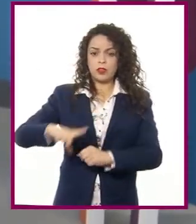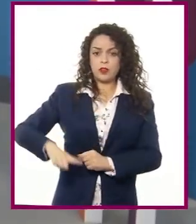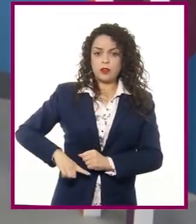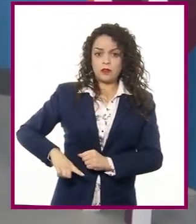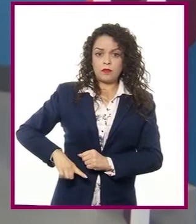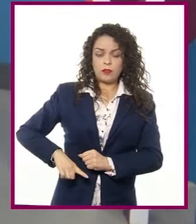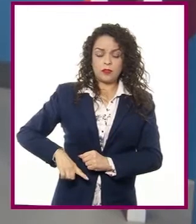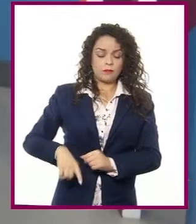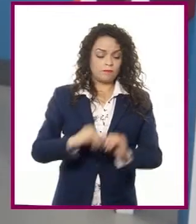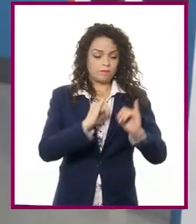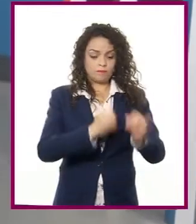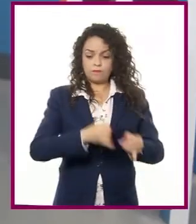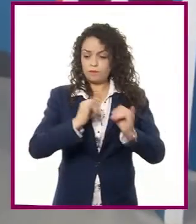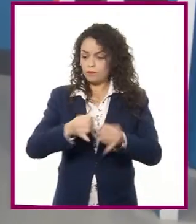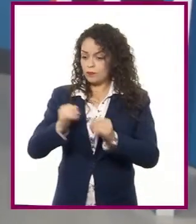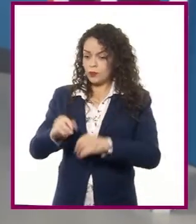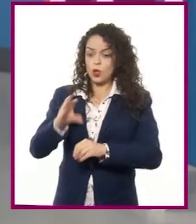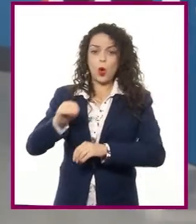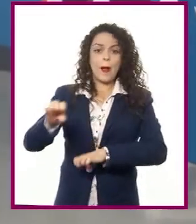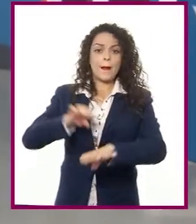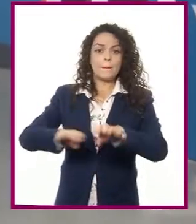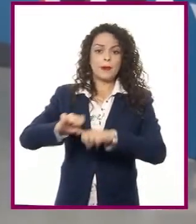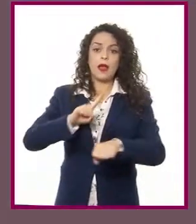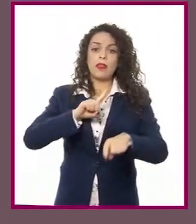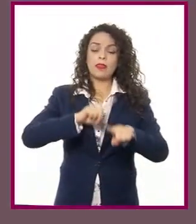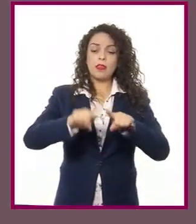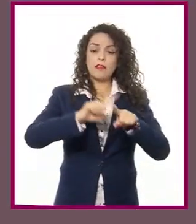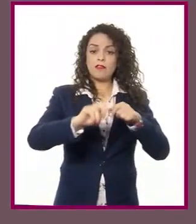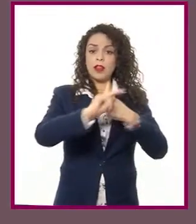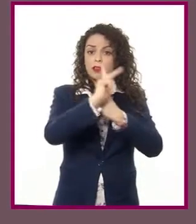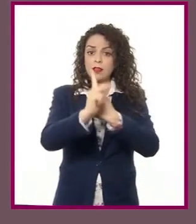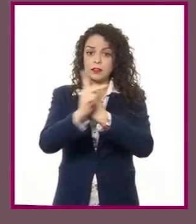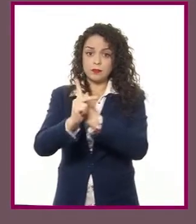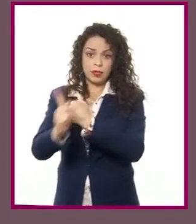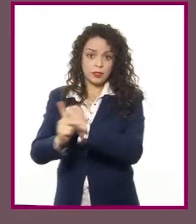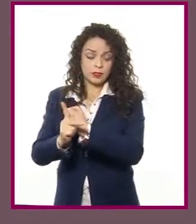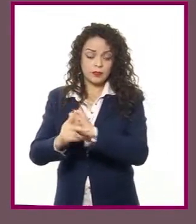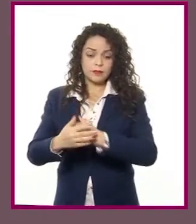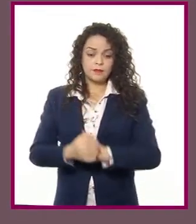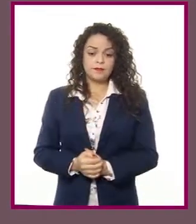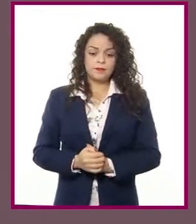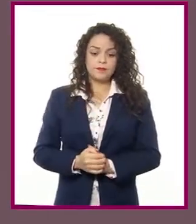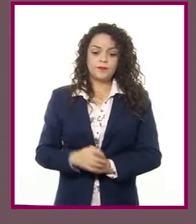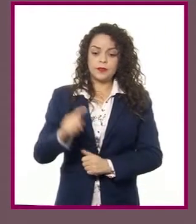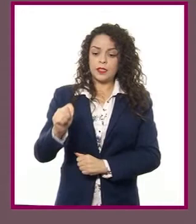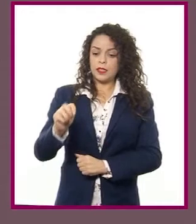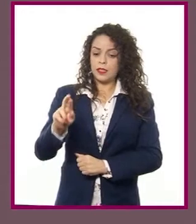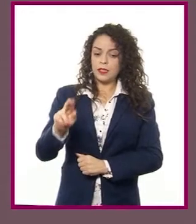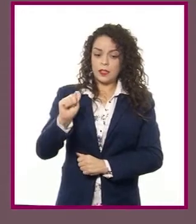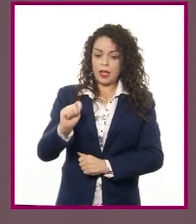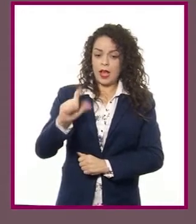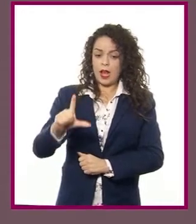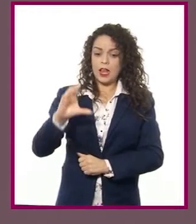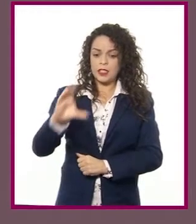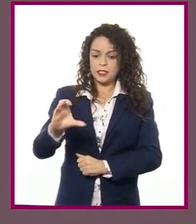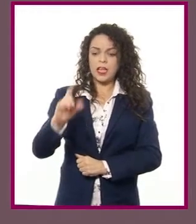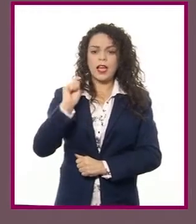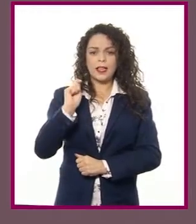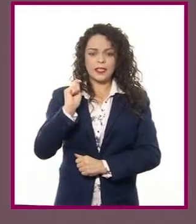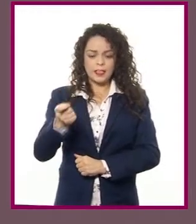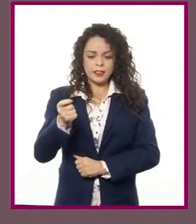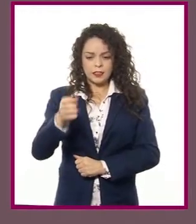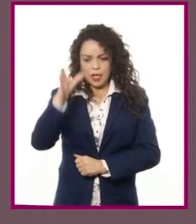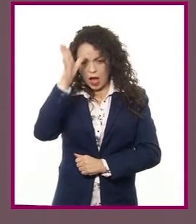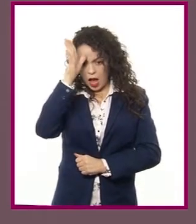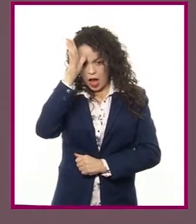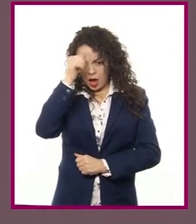entre individuos y empresas de diferentes países. Una definición de tratado de libre comercio establece que son